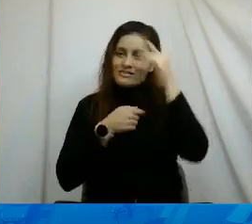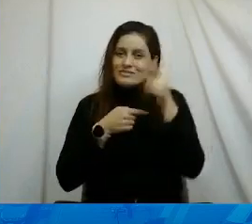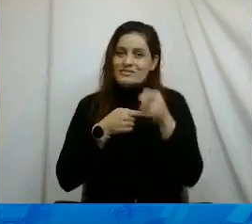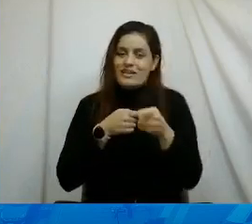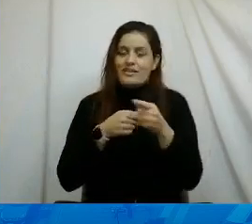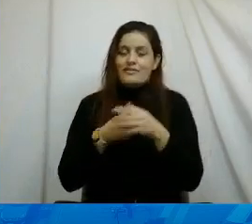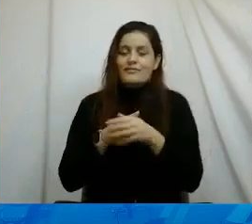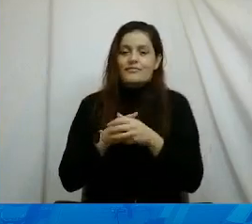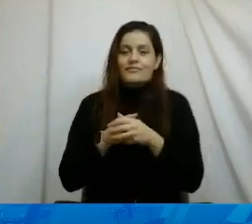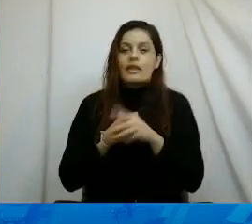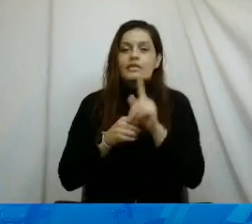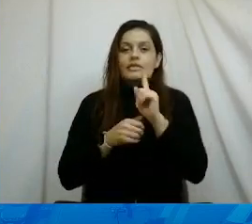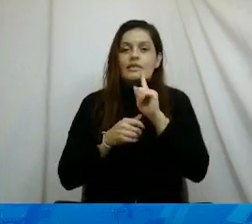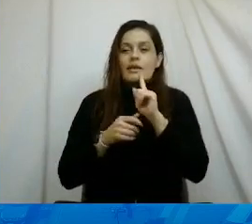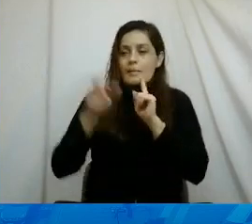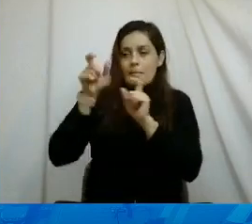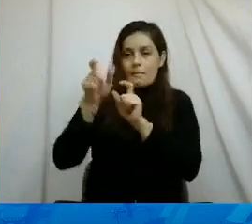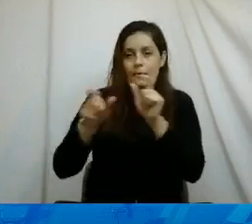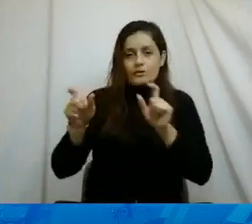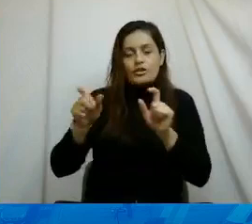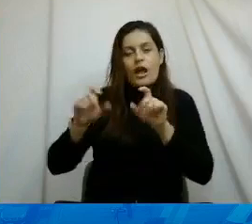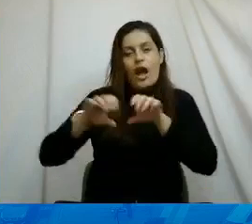real compromiso con la gente.